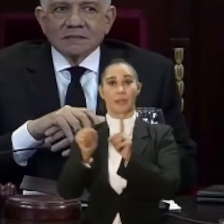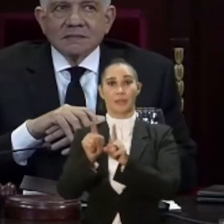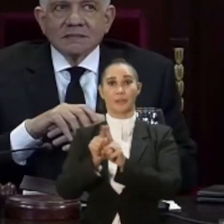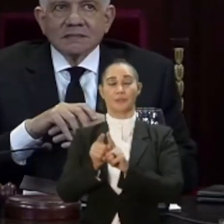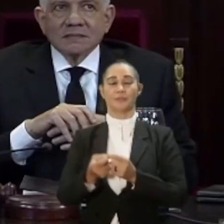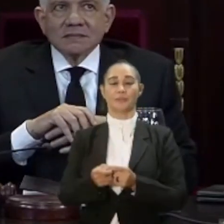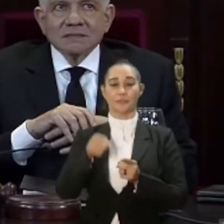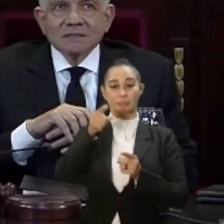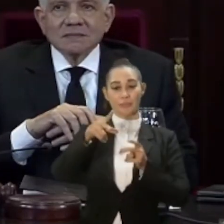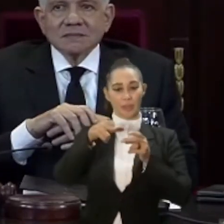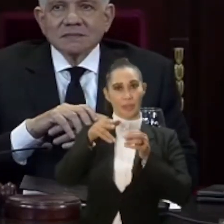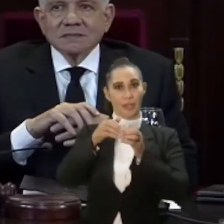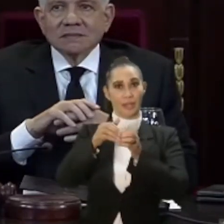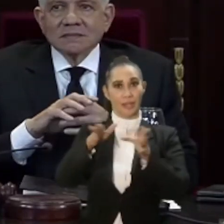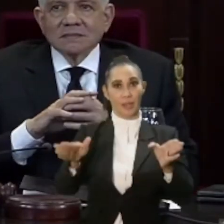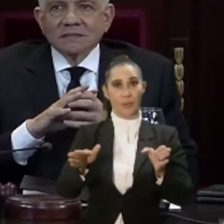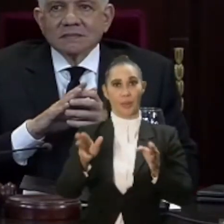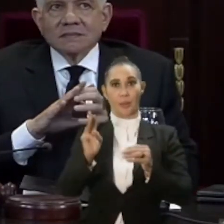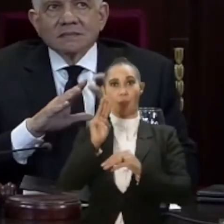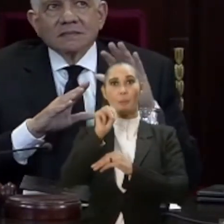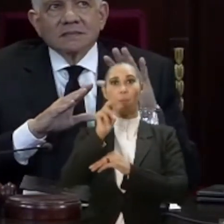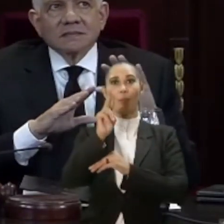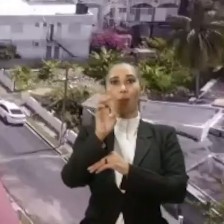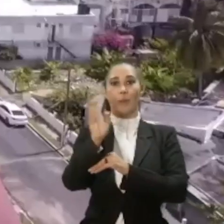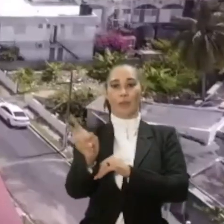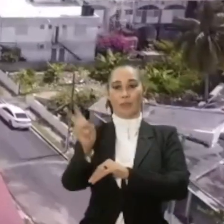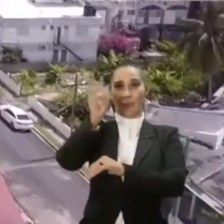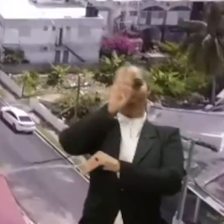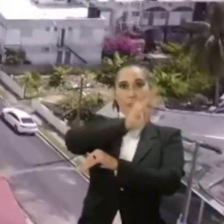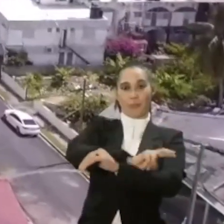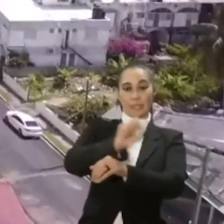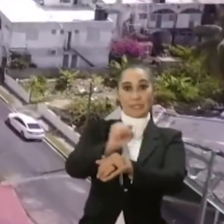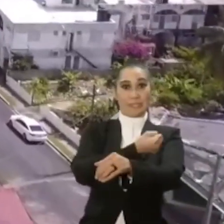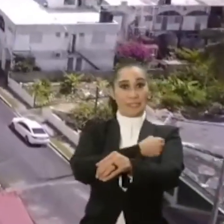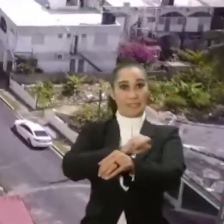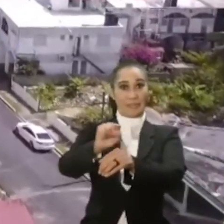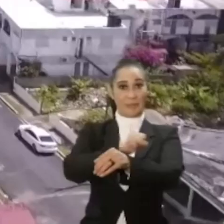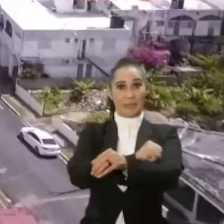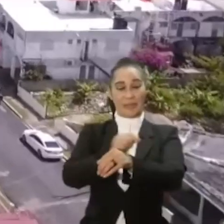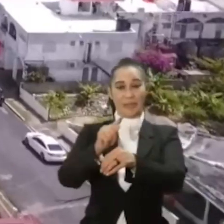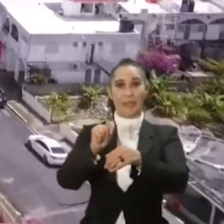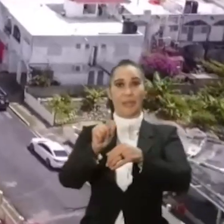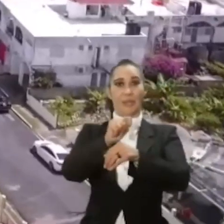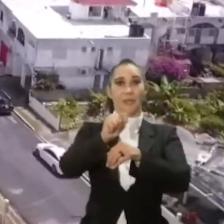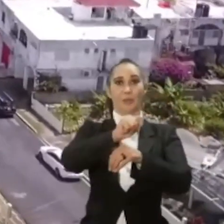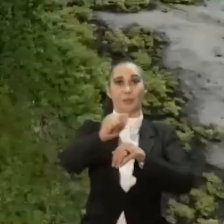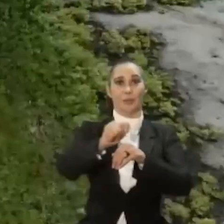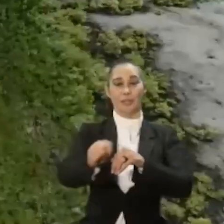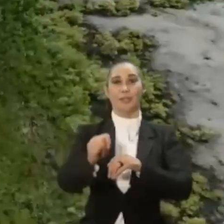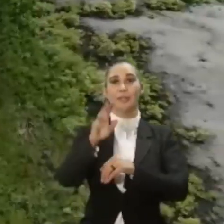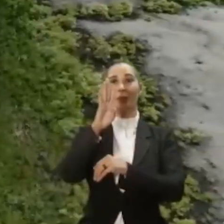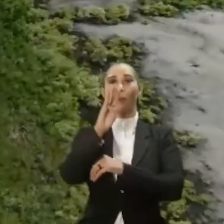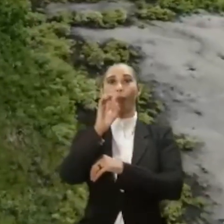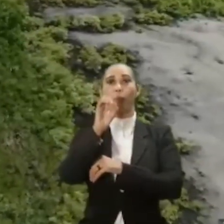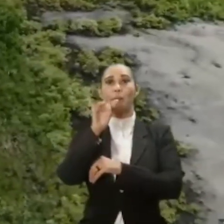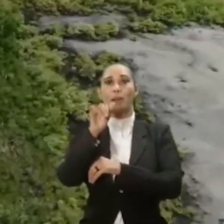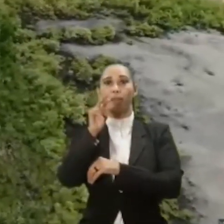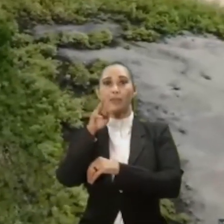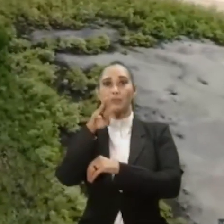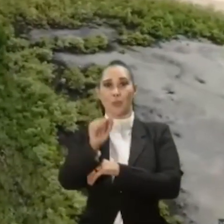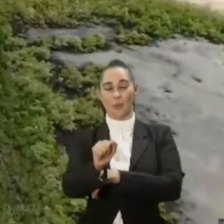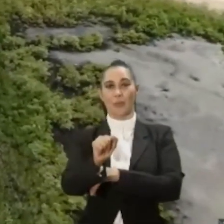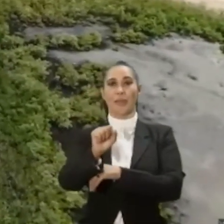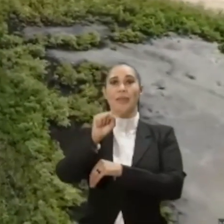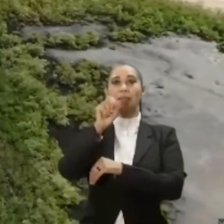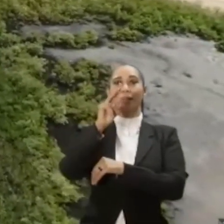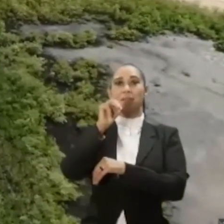Así inauguramos el muelle público de Samaná, el muelle turístico y pesquero de Boca de Yuma, Cañita y Sabana